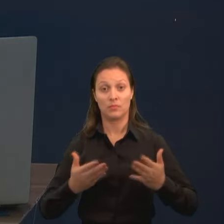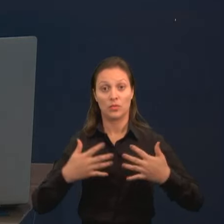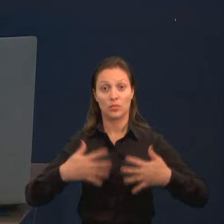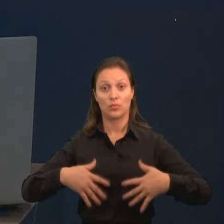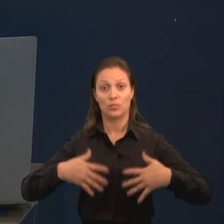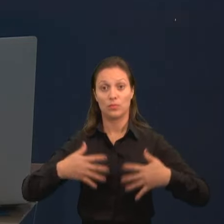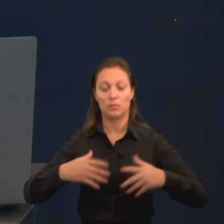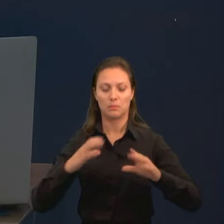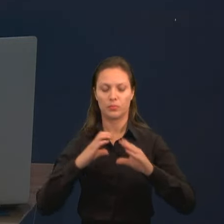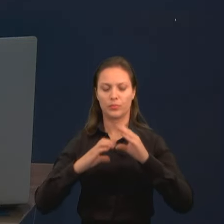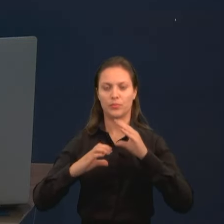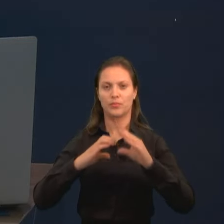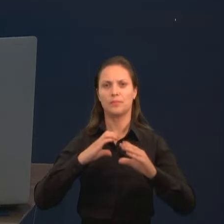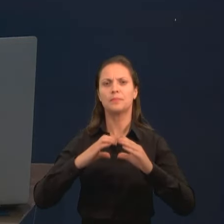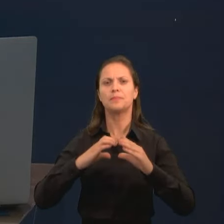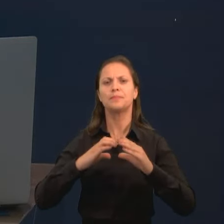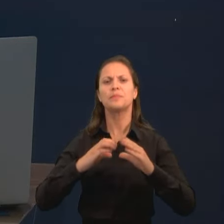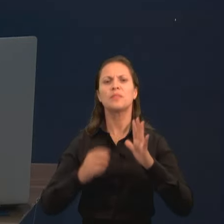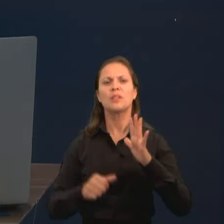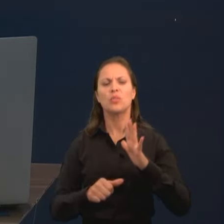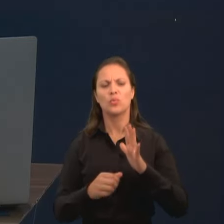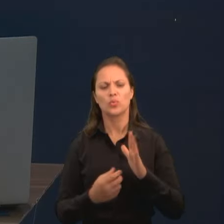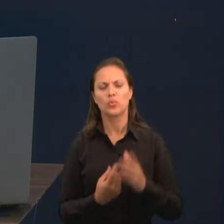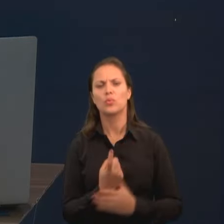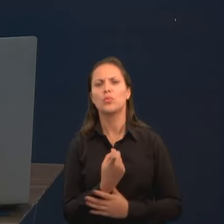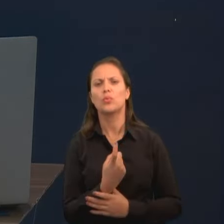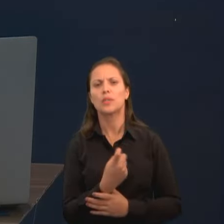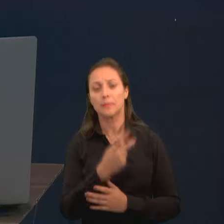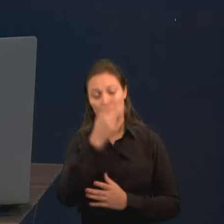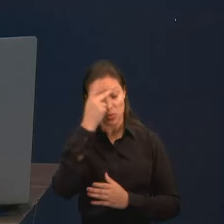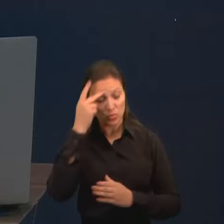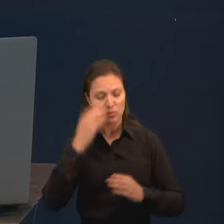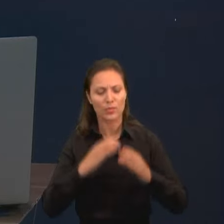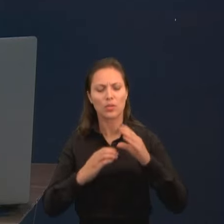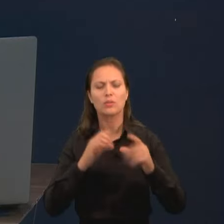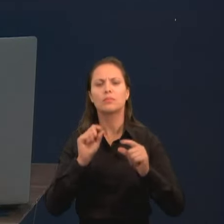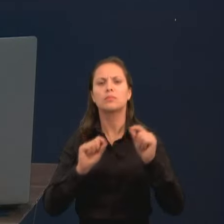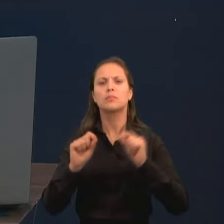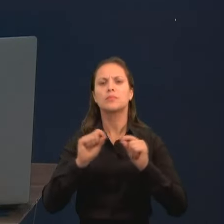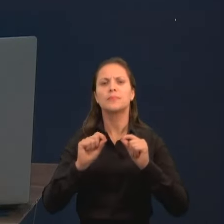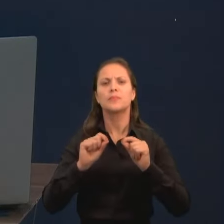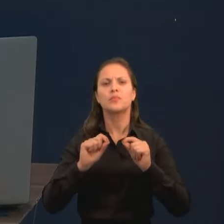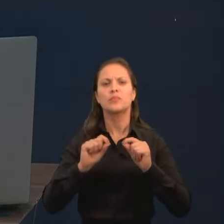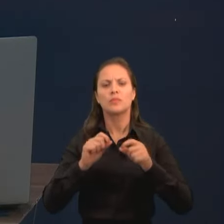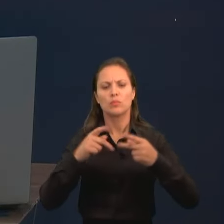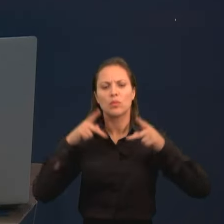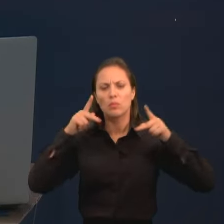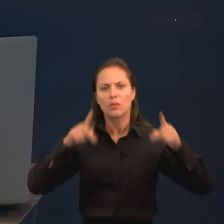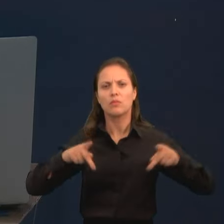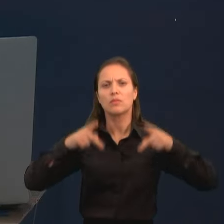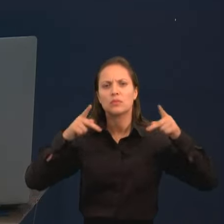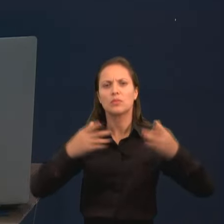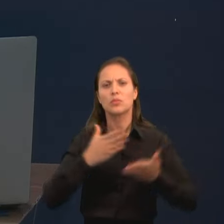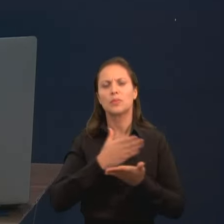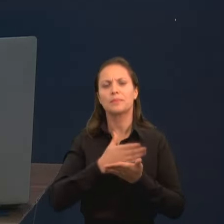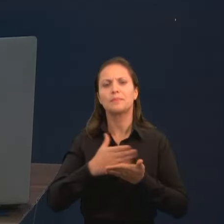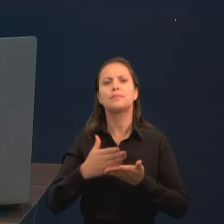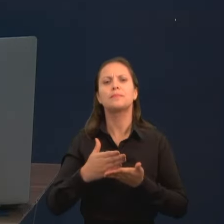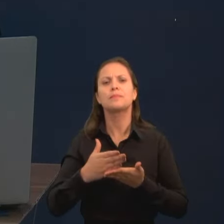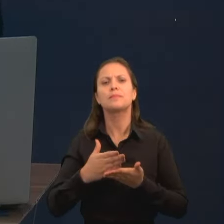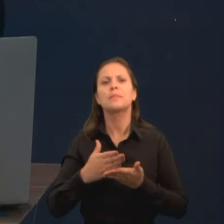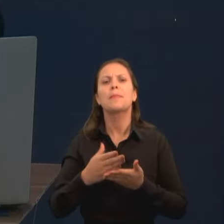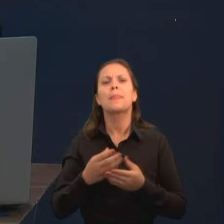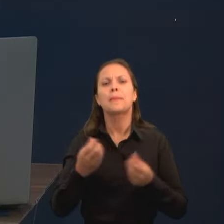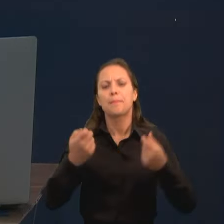veamos algunos dramas desde el punto de vista de la comunicación, pero algunas personas se comunica hacia toda